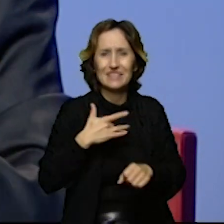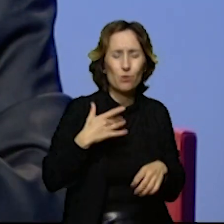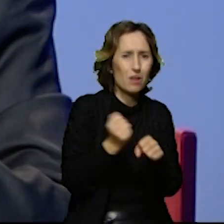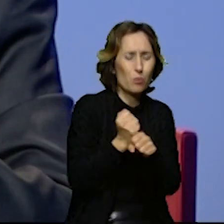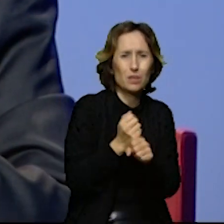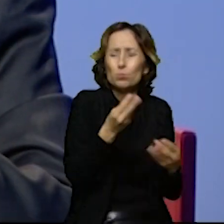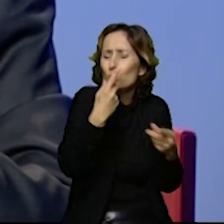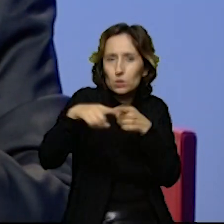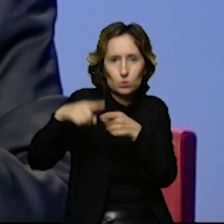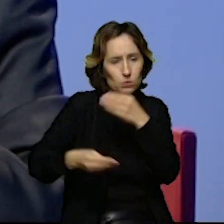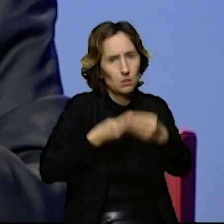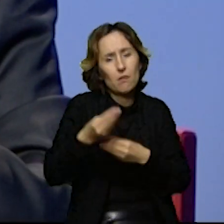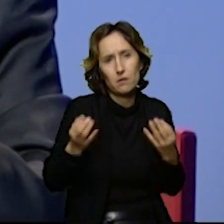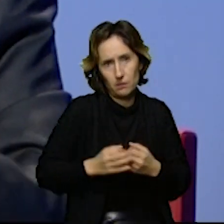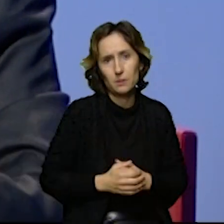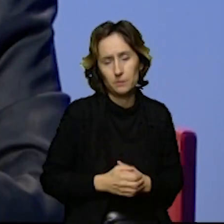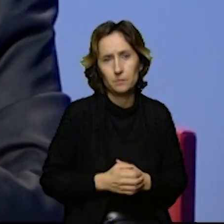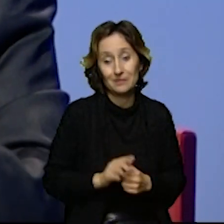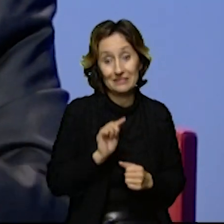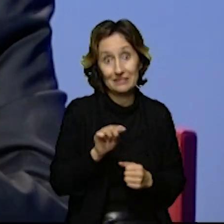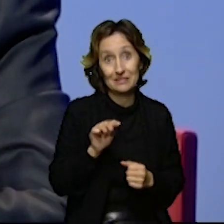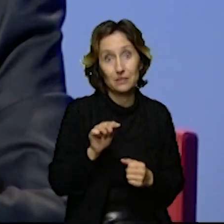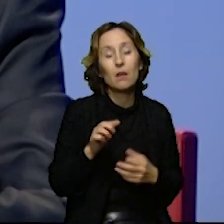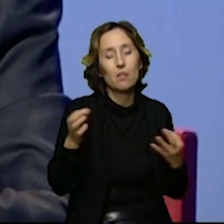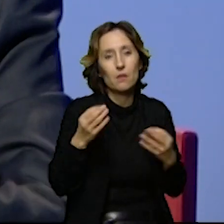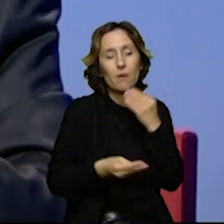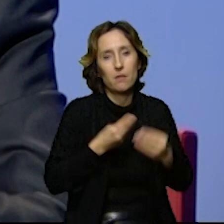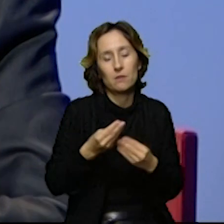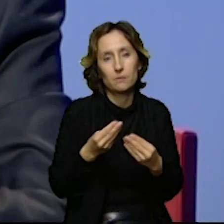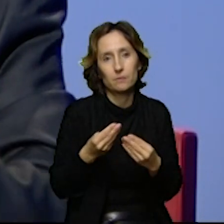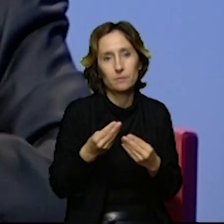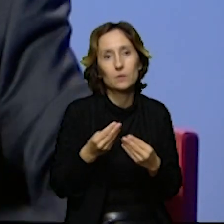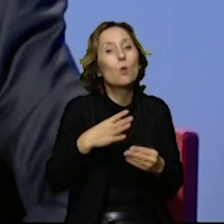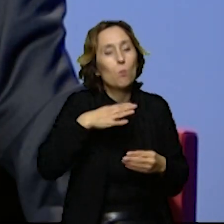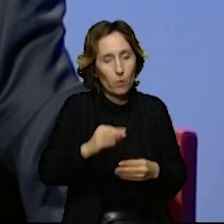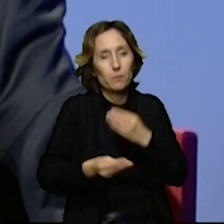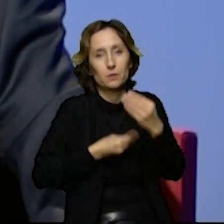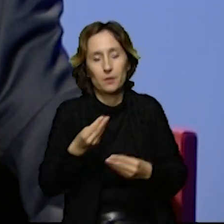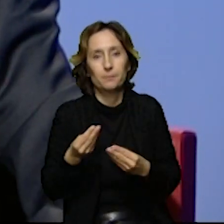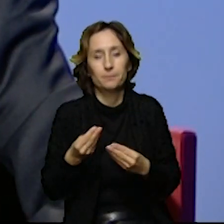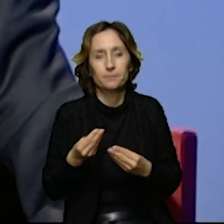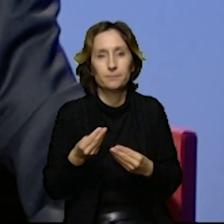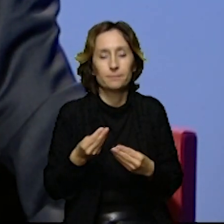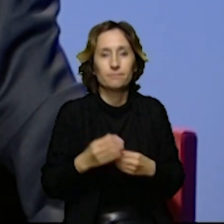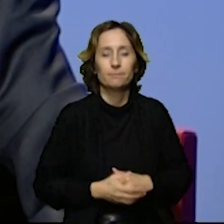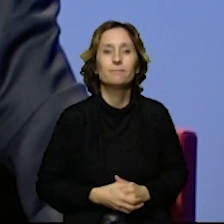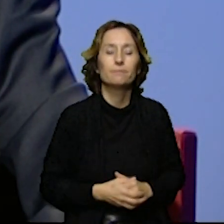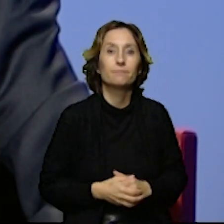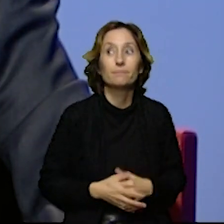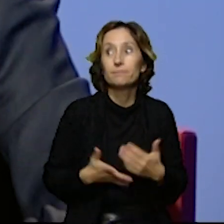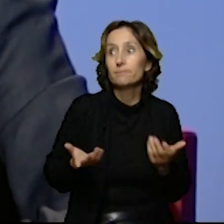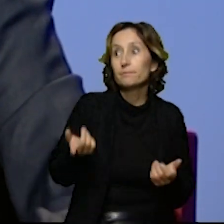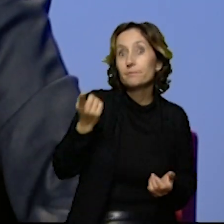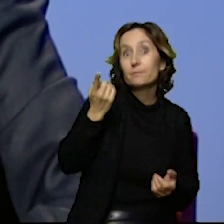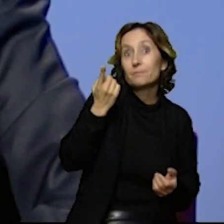de cosas que hay que hacer. Y ahí debemos hacerlas y podemos hacerlas. Bueno, pues a ver si